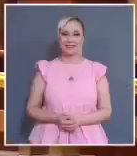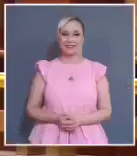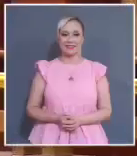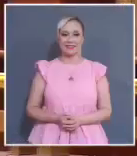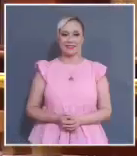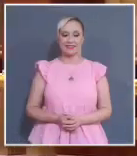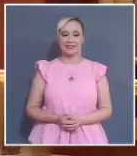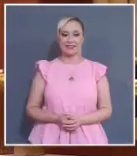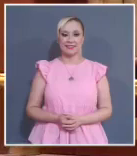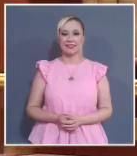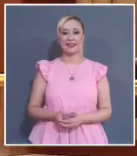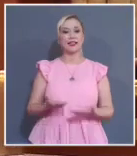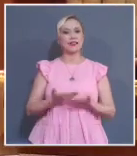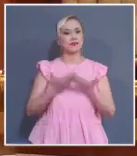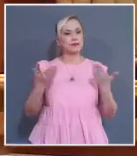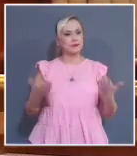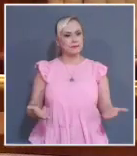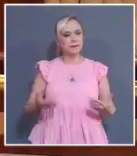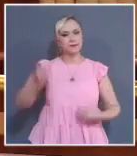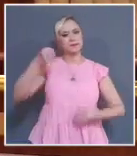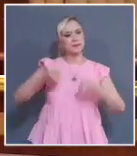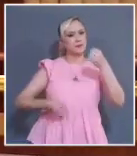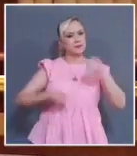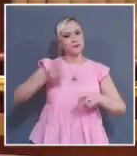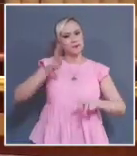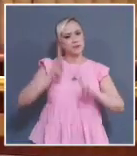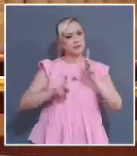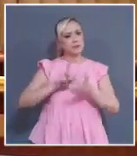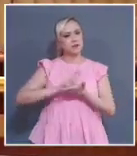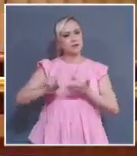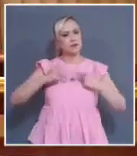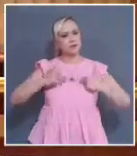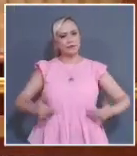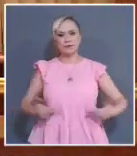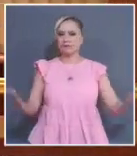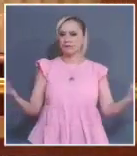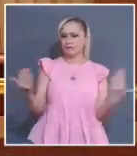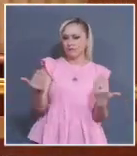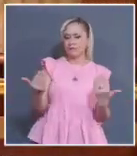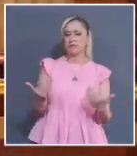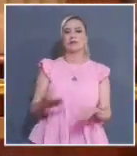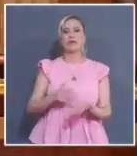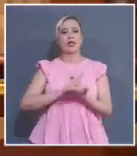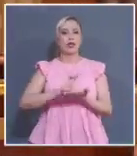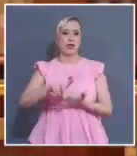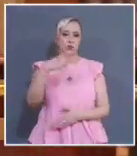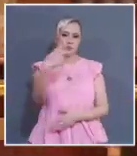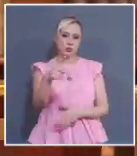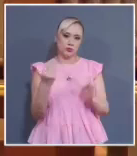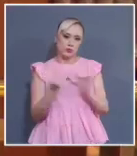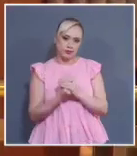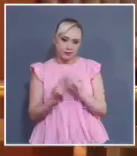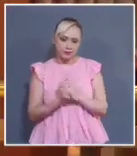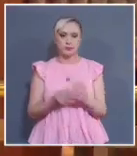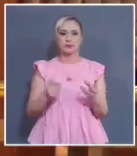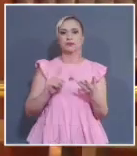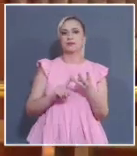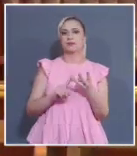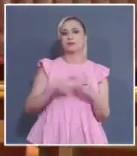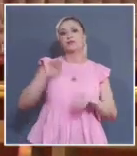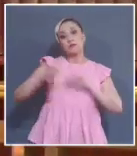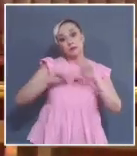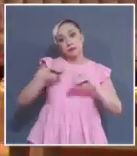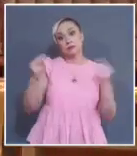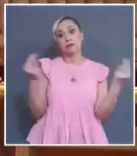Diálogo entre cortes regionales de derechos humanos, derecho a la intimidad, ajustes razonables. Son temas de los que da cuenta el reporte sobre